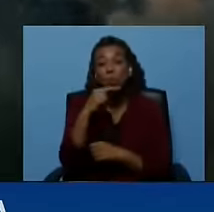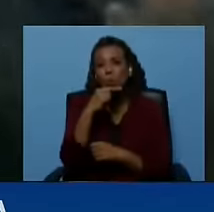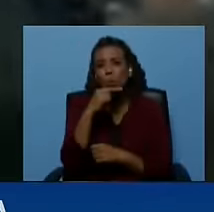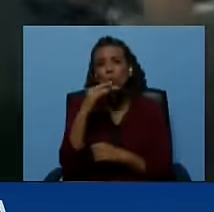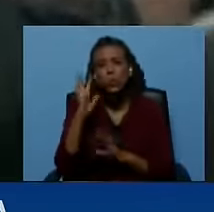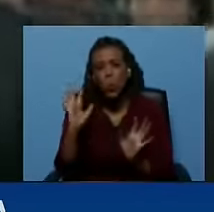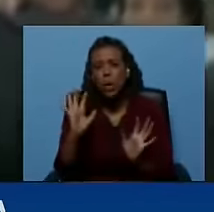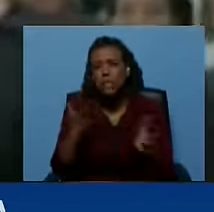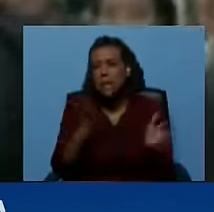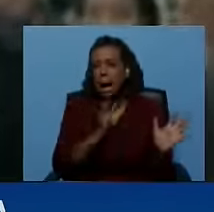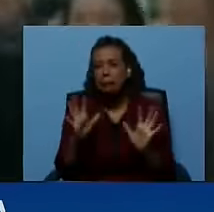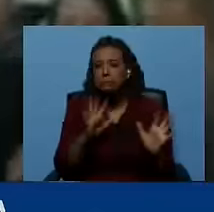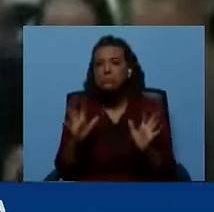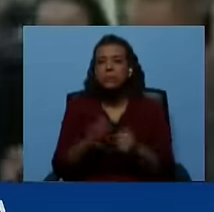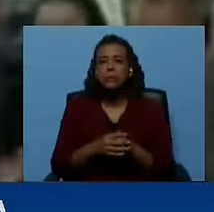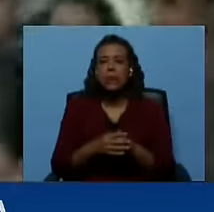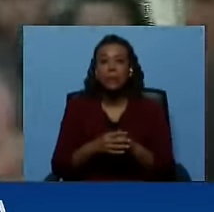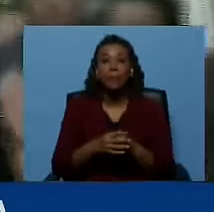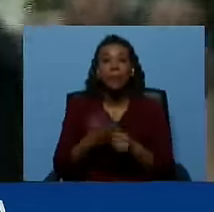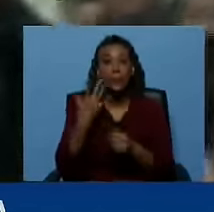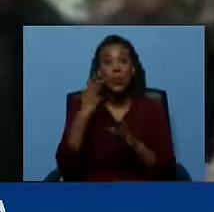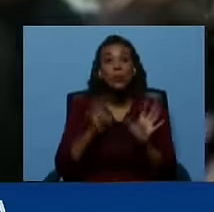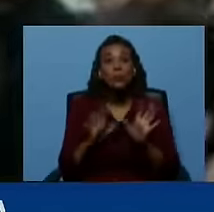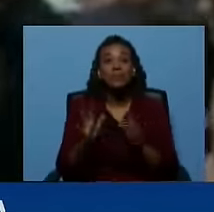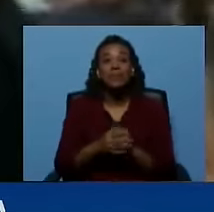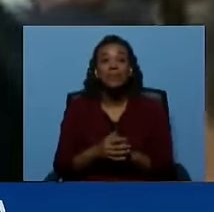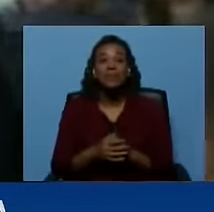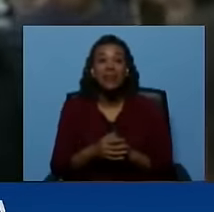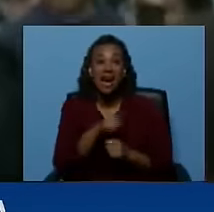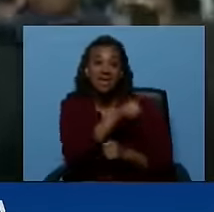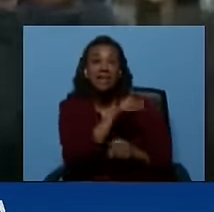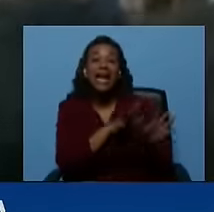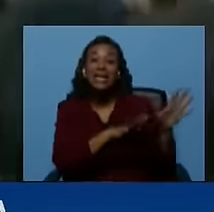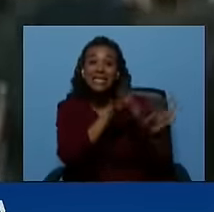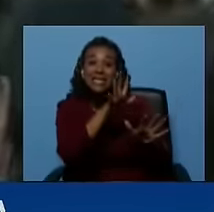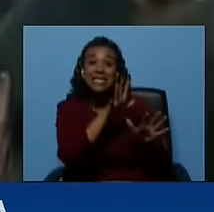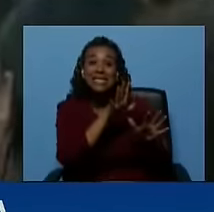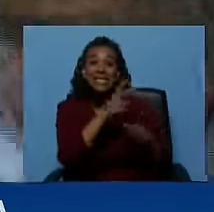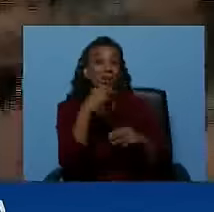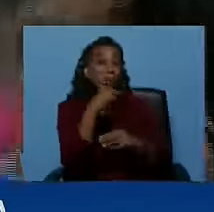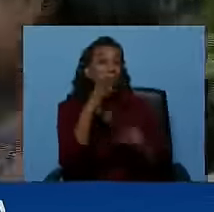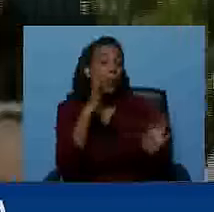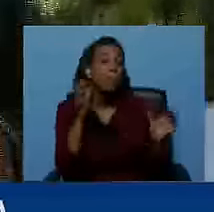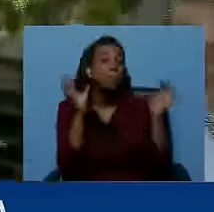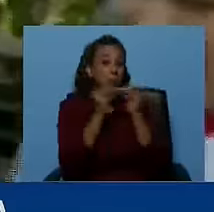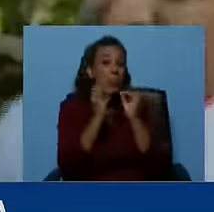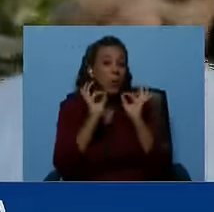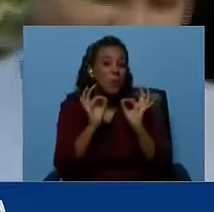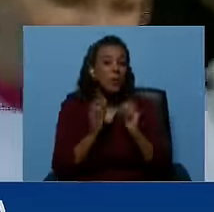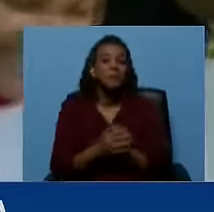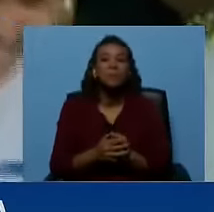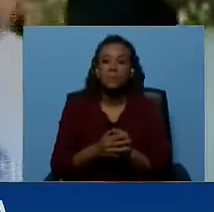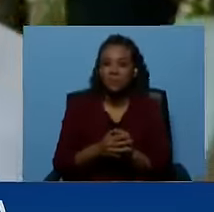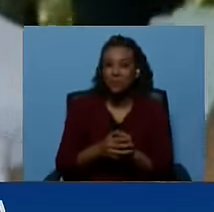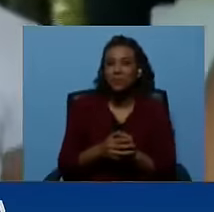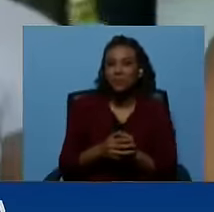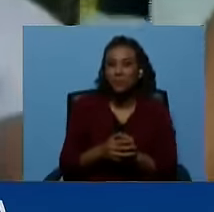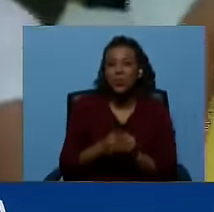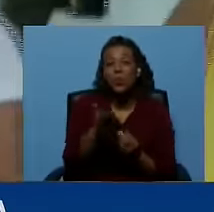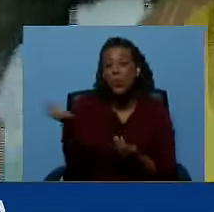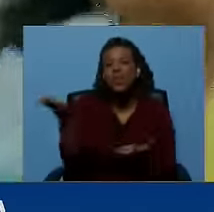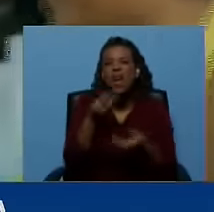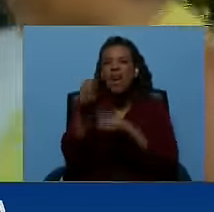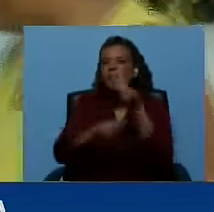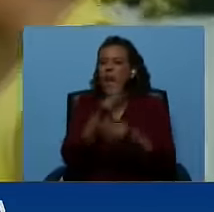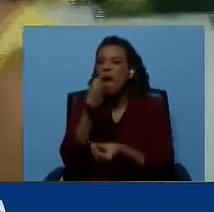13 de o si ya cumple el 15 Ah 15 si n el 15 vamos bien Ah cómo están ustedes qué están